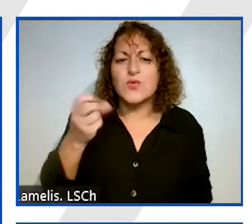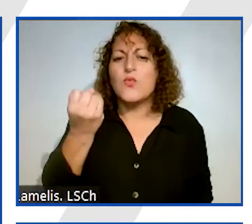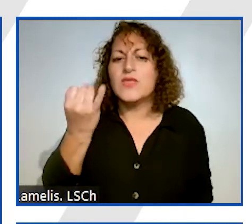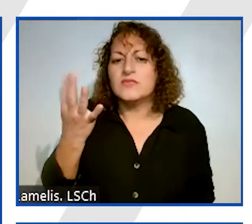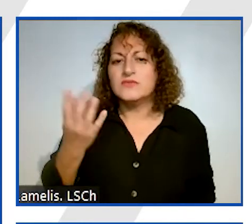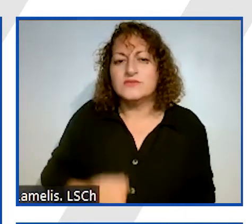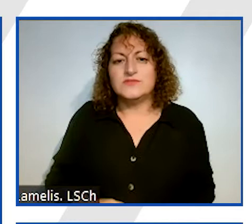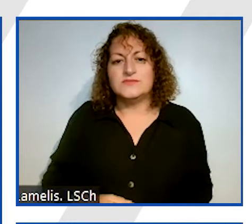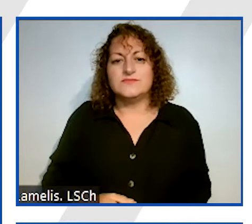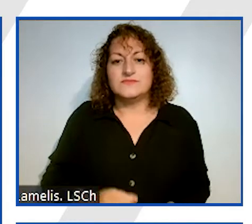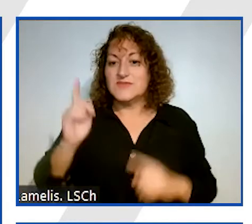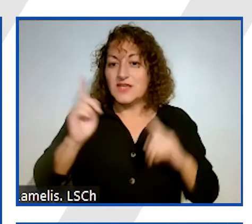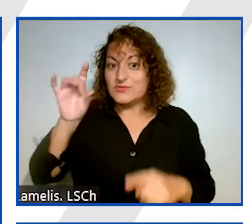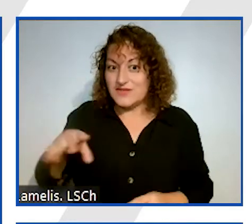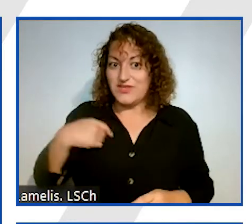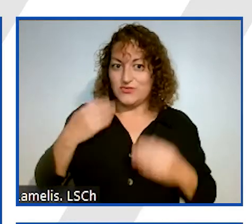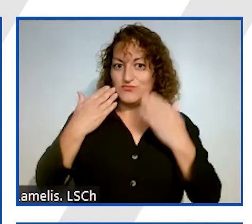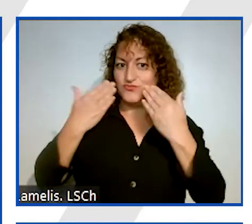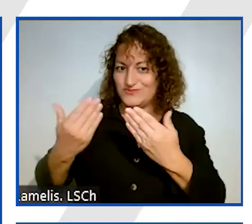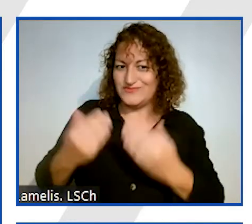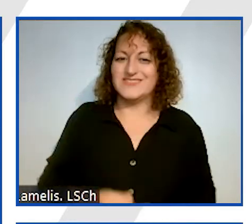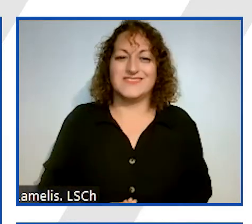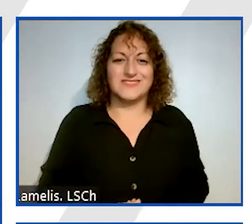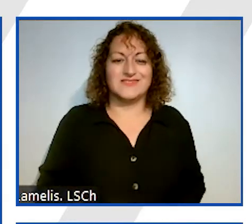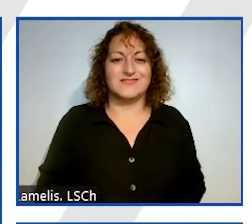Ya, que si tira un número le tengo un regalito.